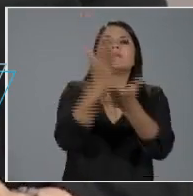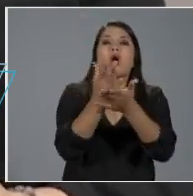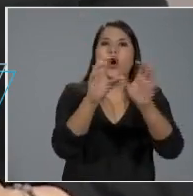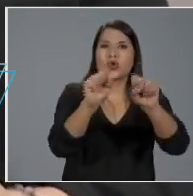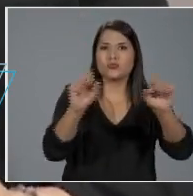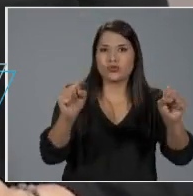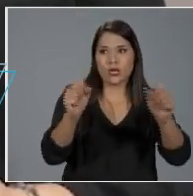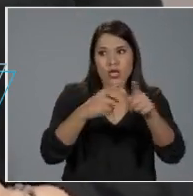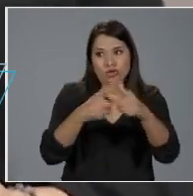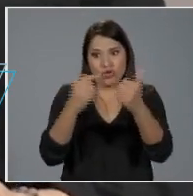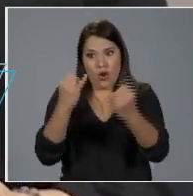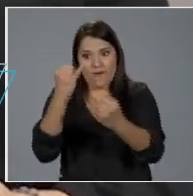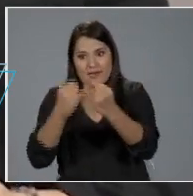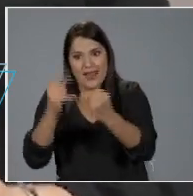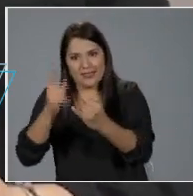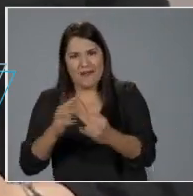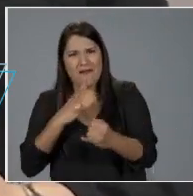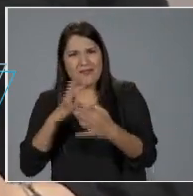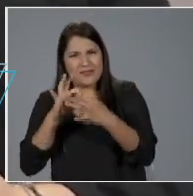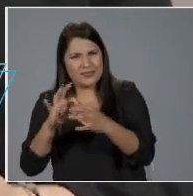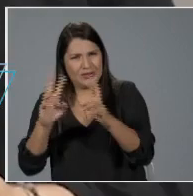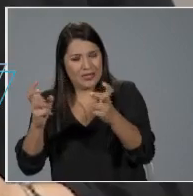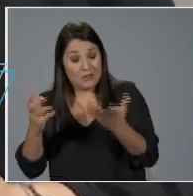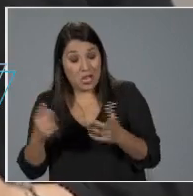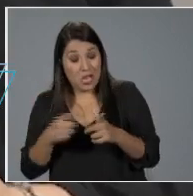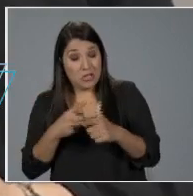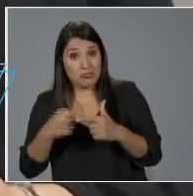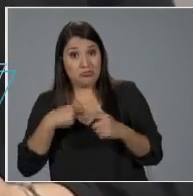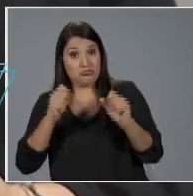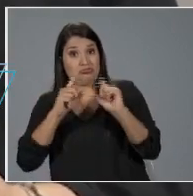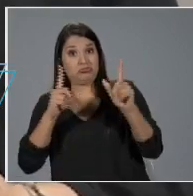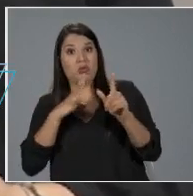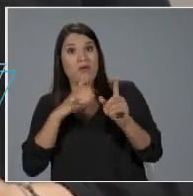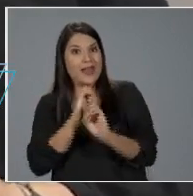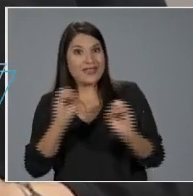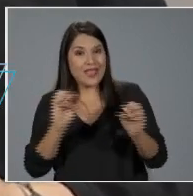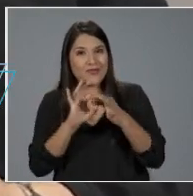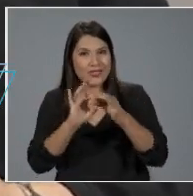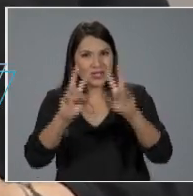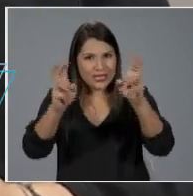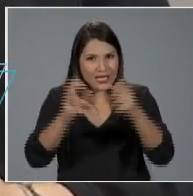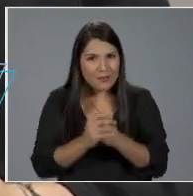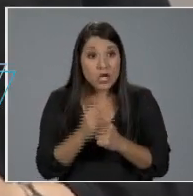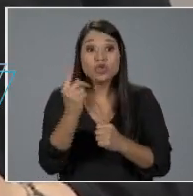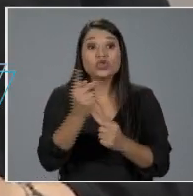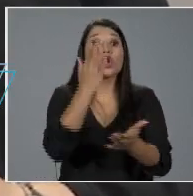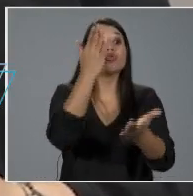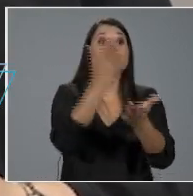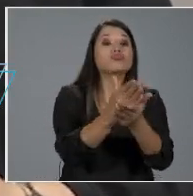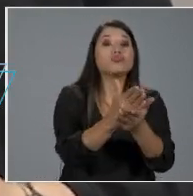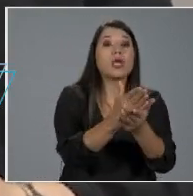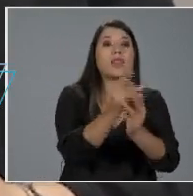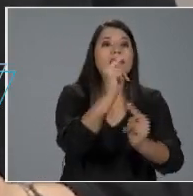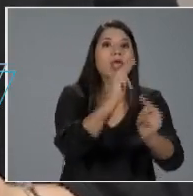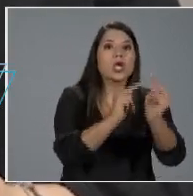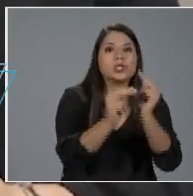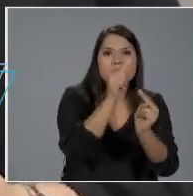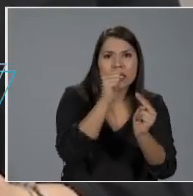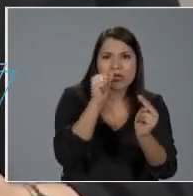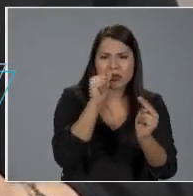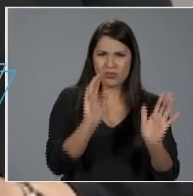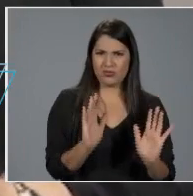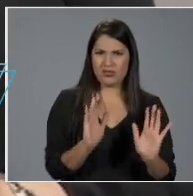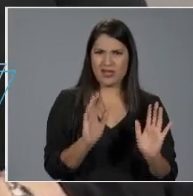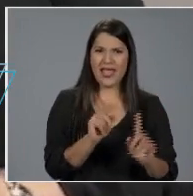a la corrupción. Entonces, a mí me sorprende que no haya nada sobre ese tema. Solo se habla del combate al crimen organizado, que es una